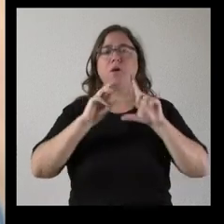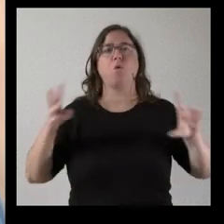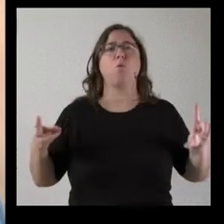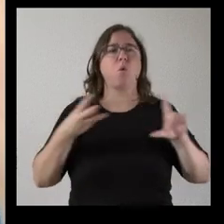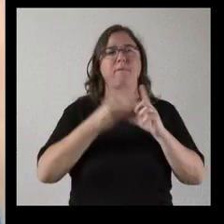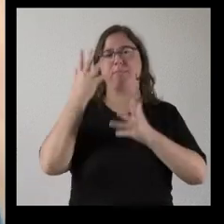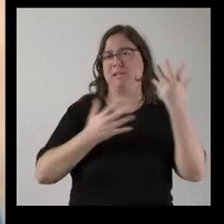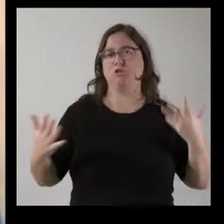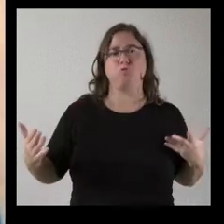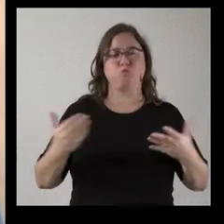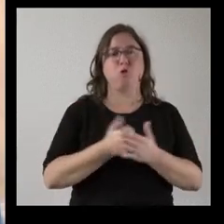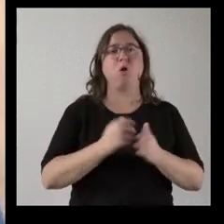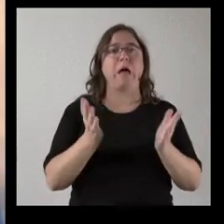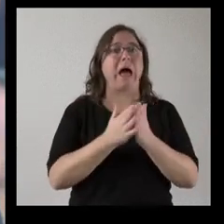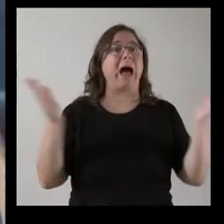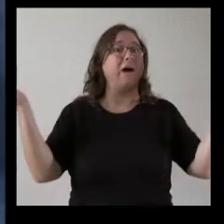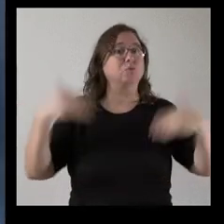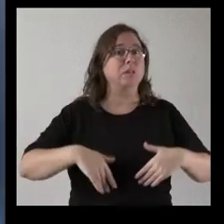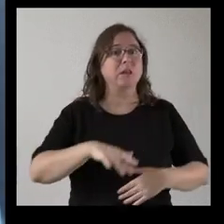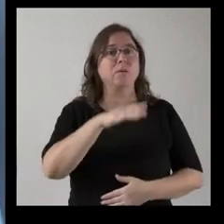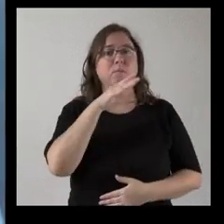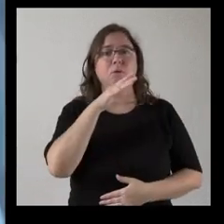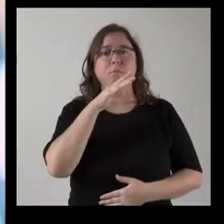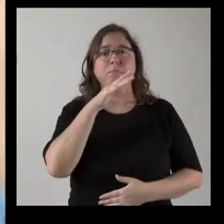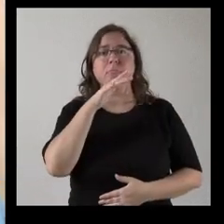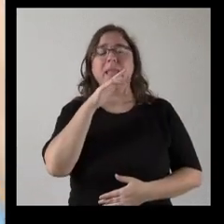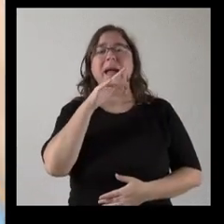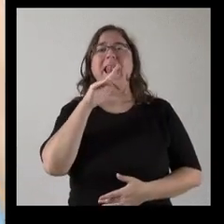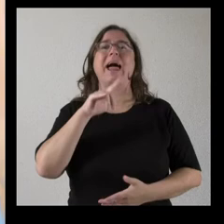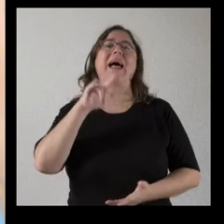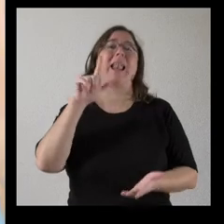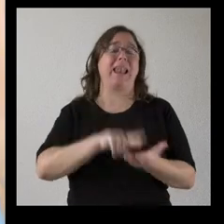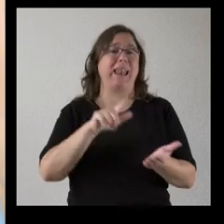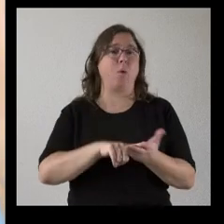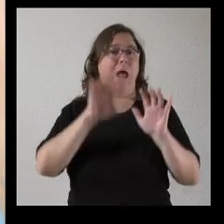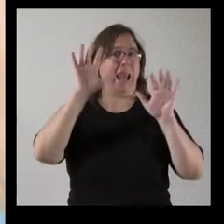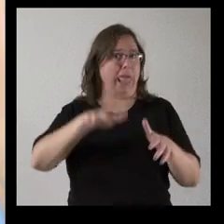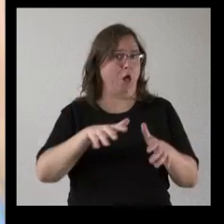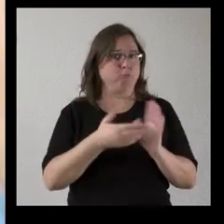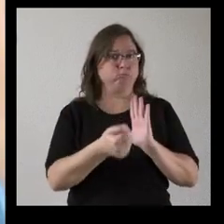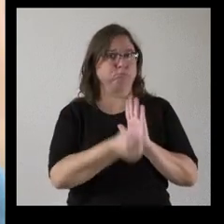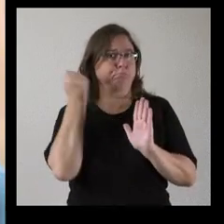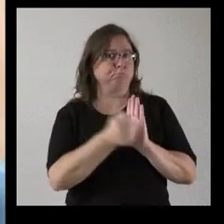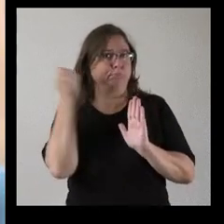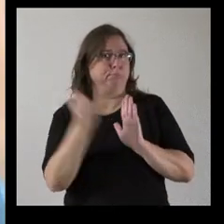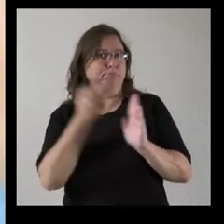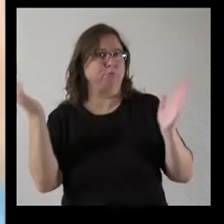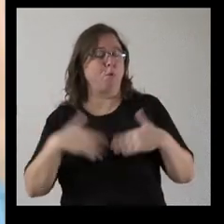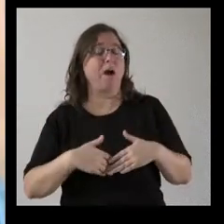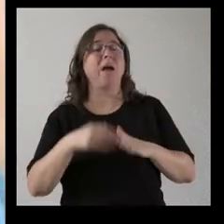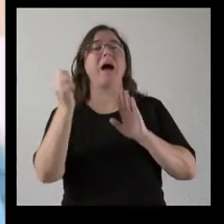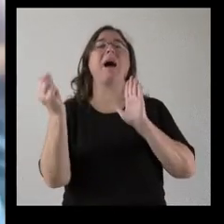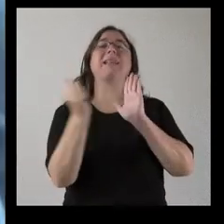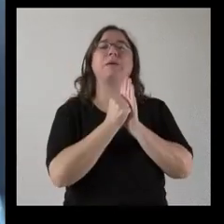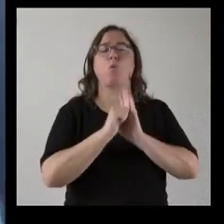administrativas respecto a desaparición de la lengua leonesa lengua leonesa que en el artículo quinto del estatuto de autonomía